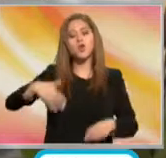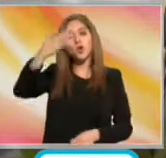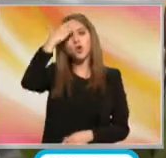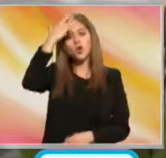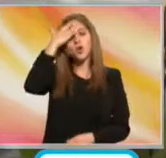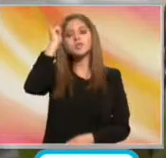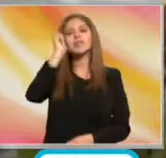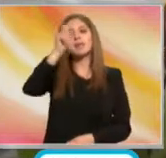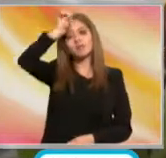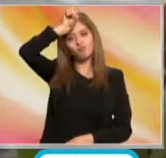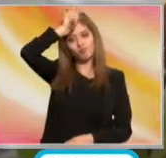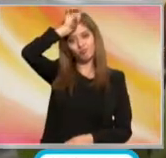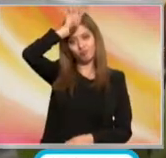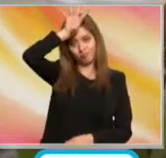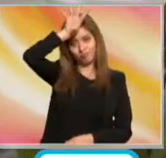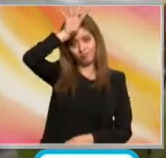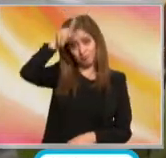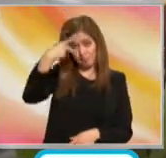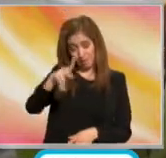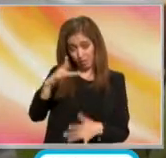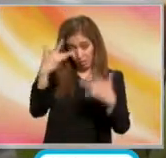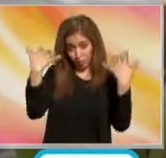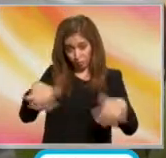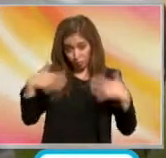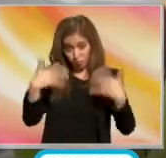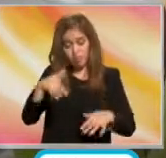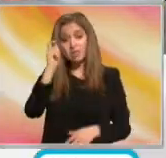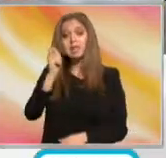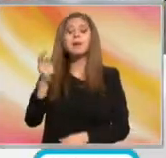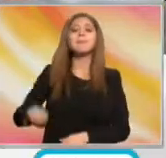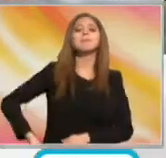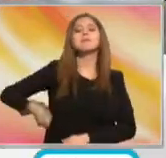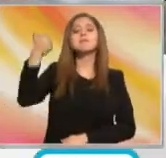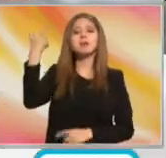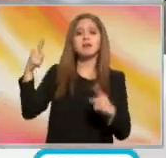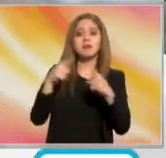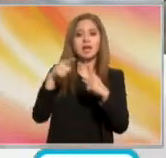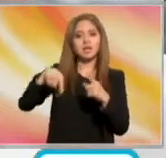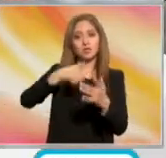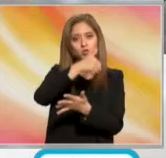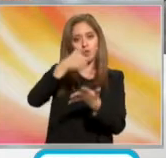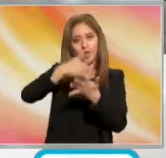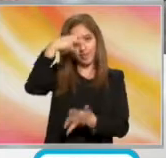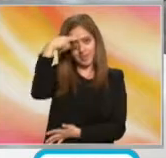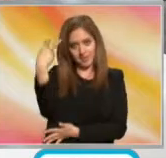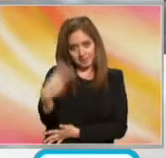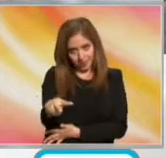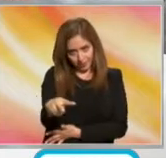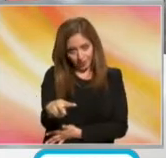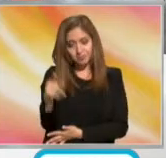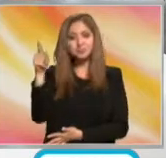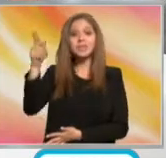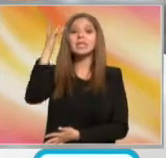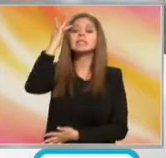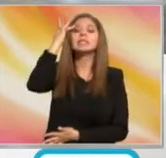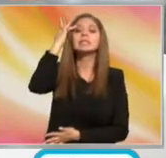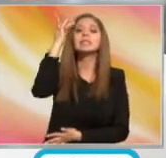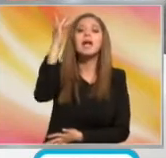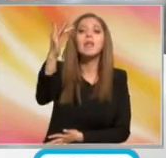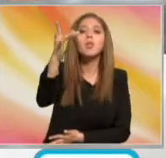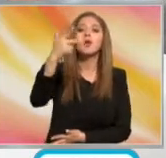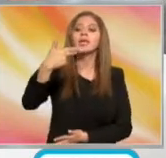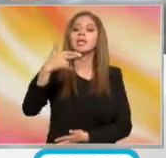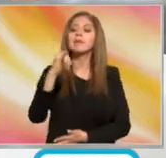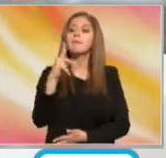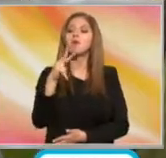Judas Tadeo, Ah. pero en realidad es la parroquia de la Ciudad de México, de los santos